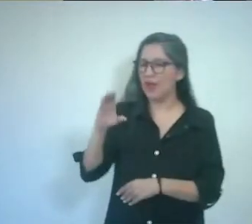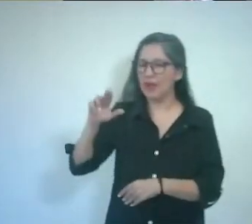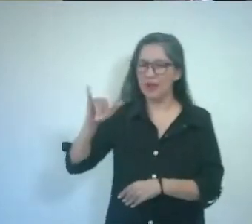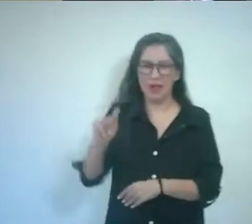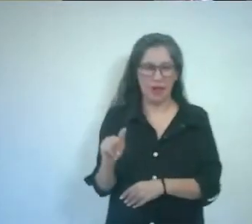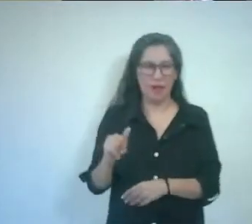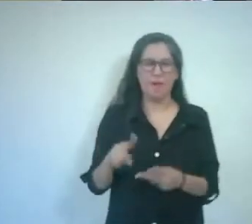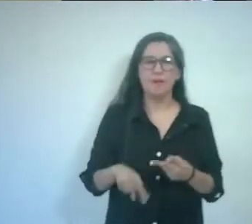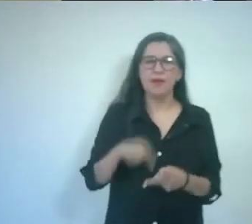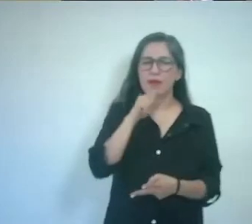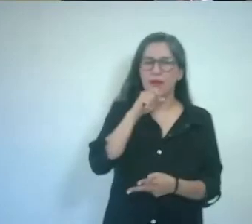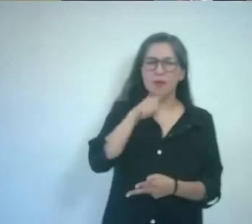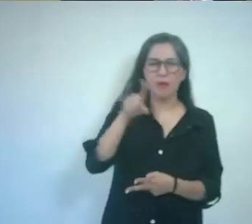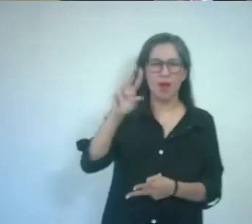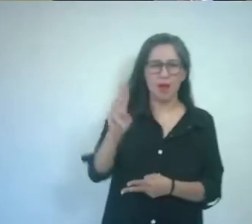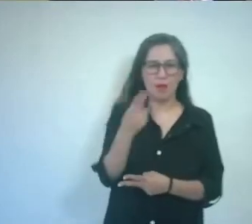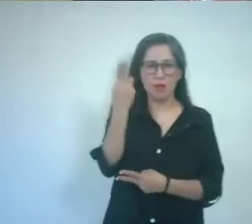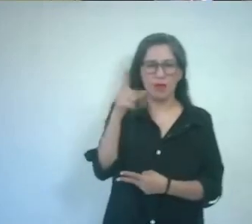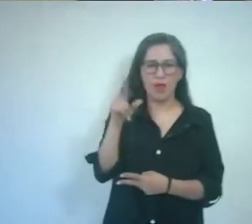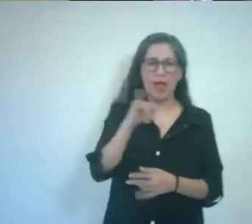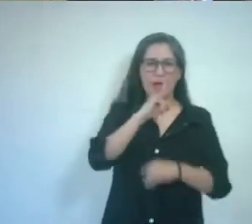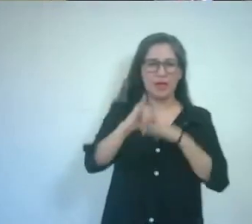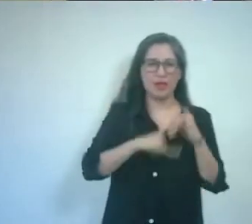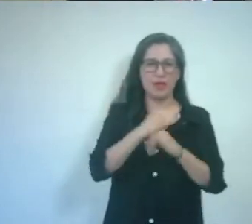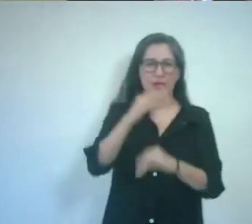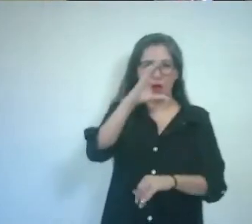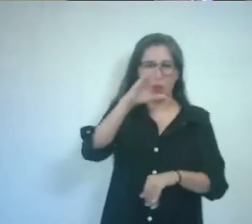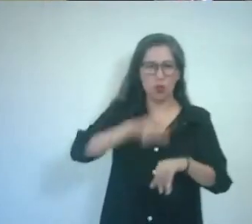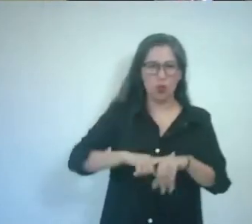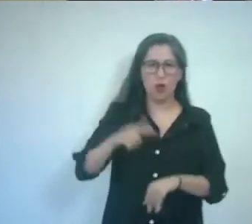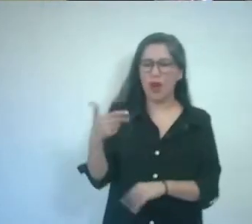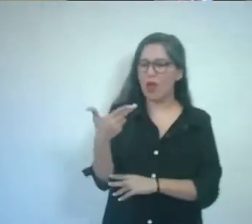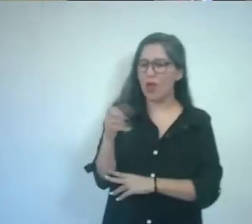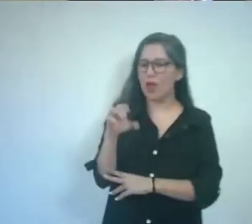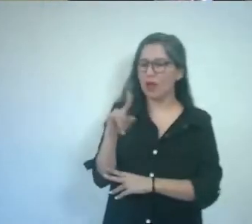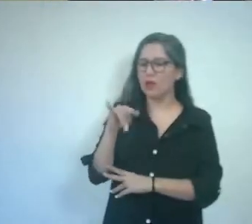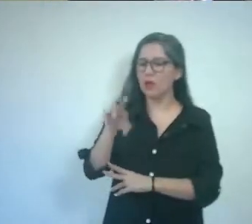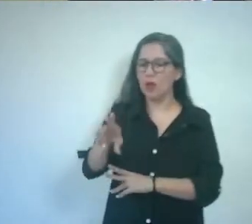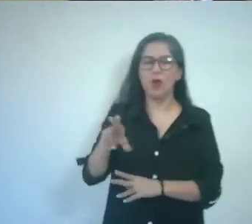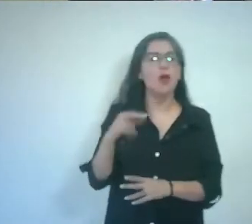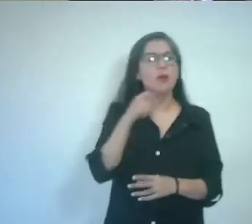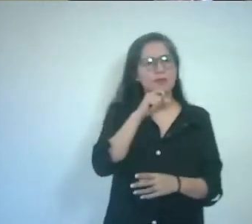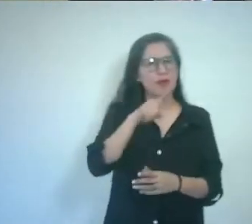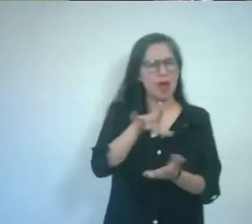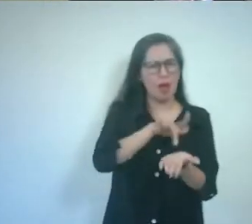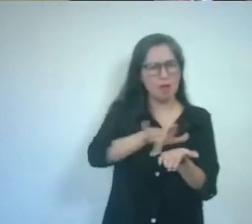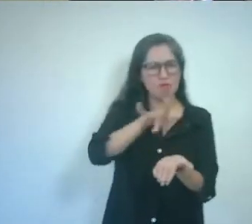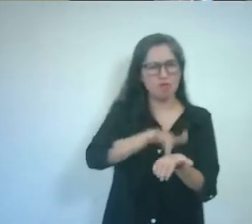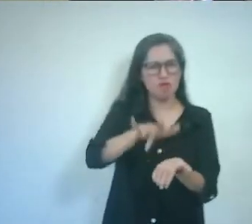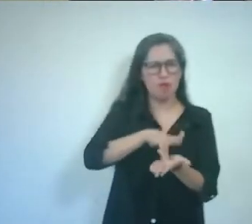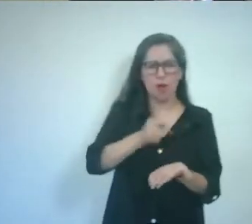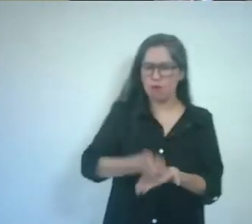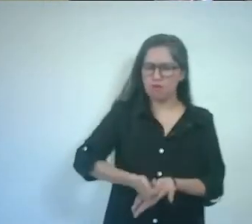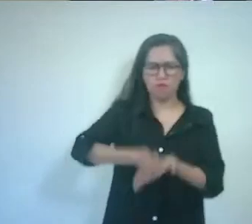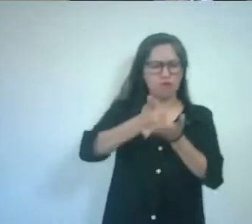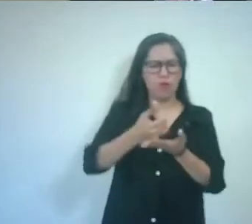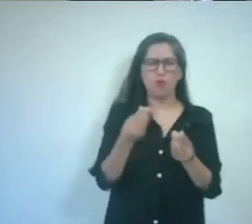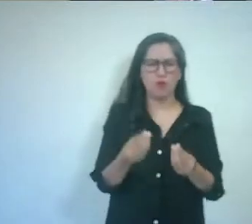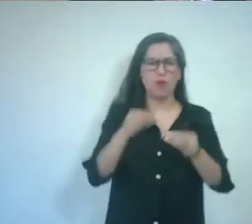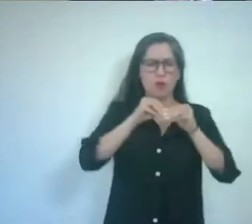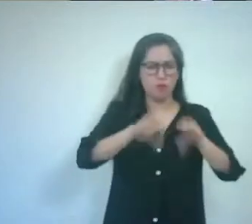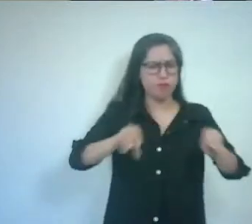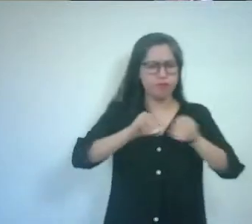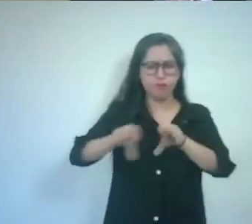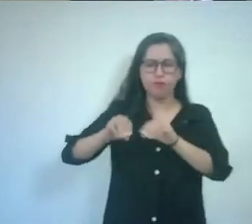Intercultural. Muchas gracias, Héctor. Por el apoyo, ustedes saben, también nos han ayudado mucho en la parte de la promoción